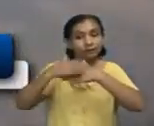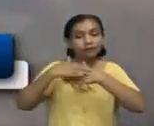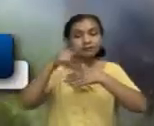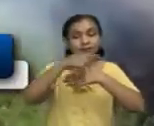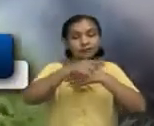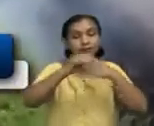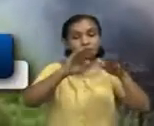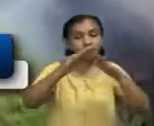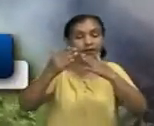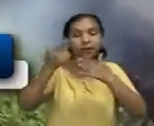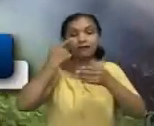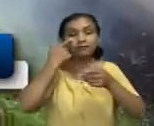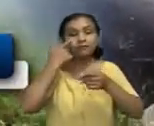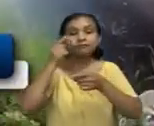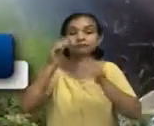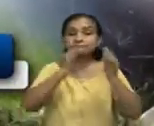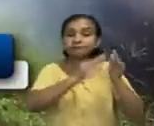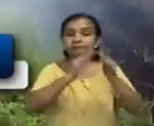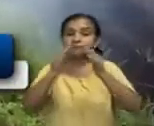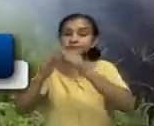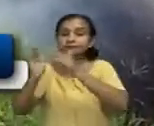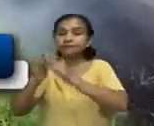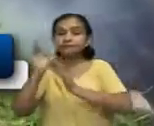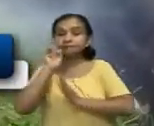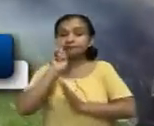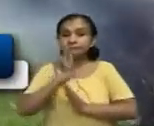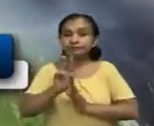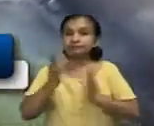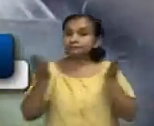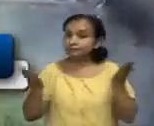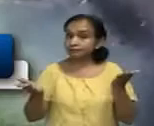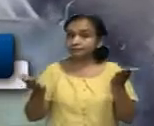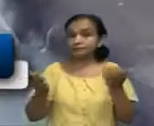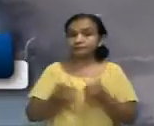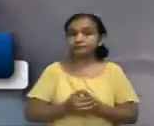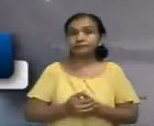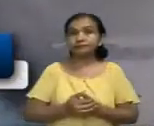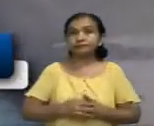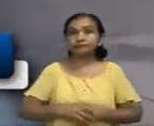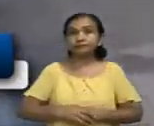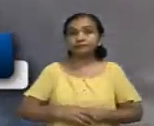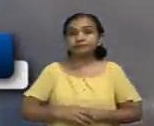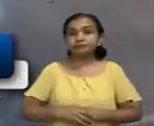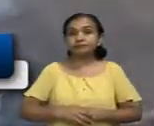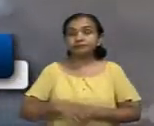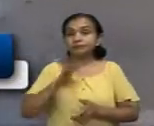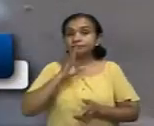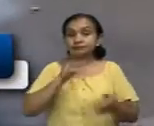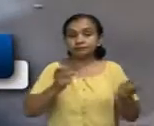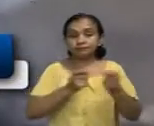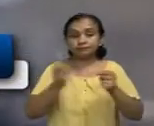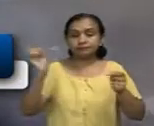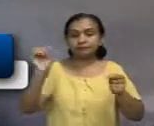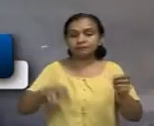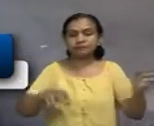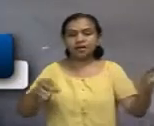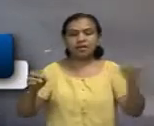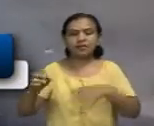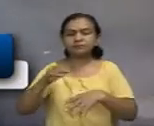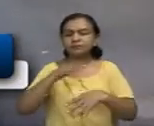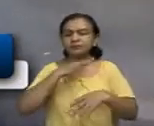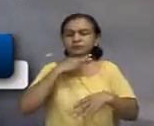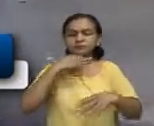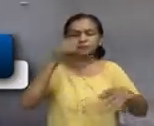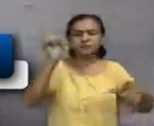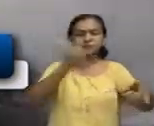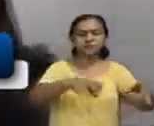presentado en estos momentos, pero hemos abordado mejor esto. Ahora, en cuanto al manejo de la basura, creo que